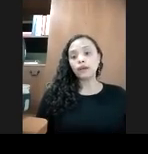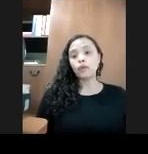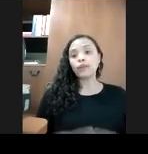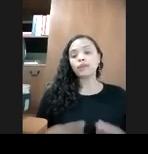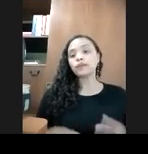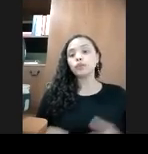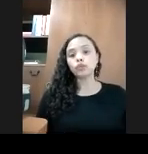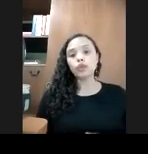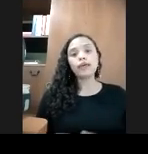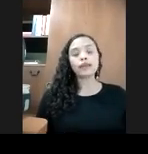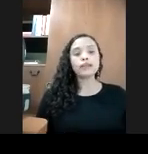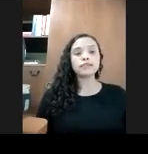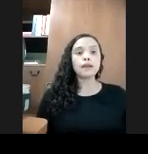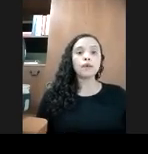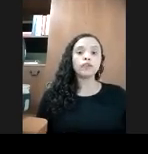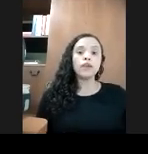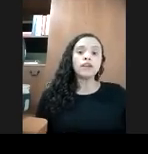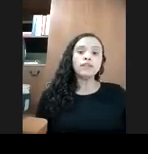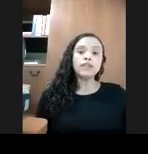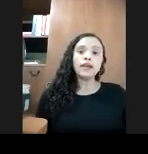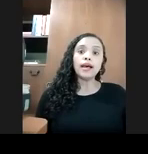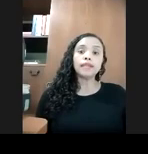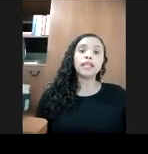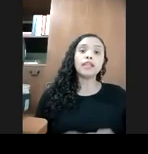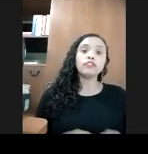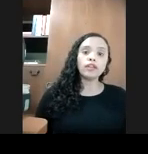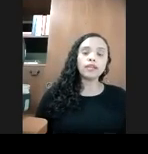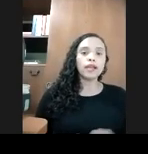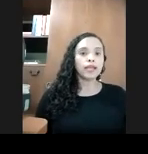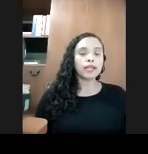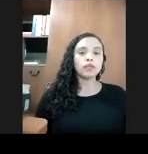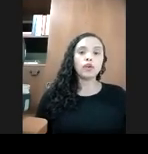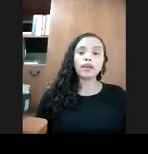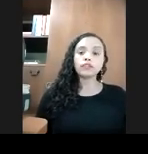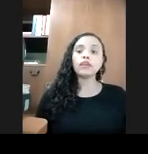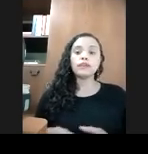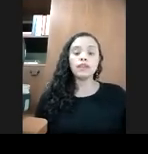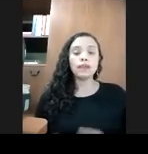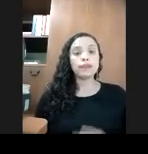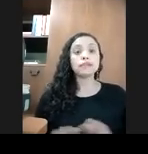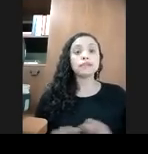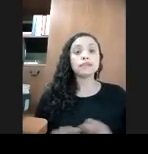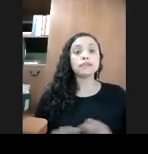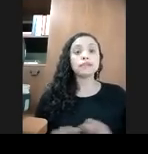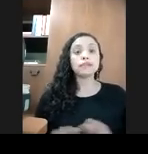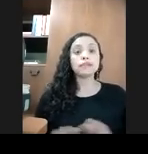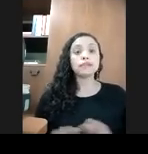encuesta o una entrevista estructurada que realizamos vía telefónica en algunos casos y vía